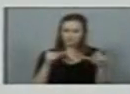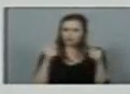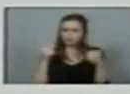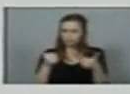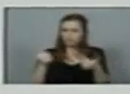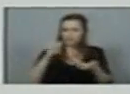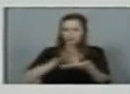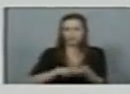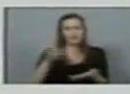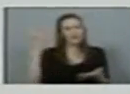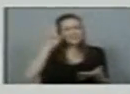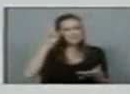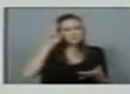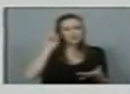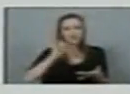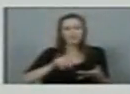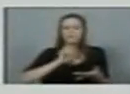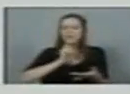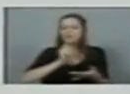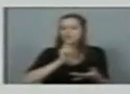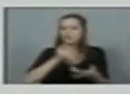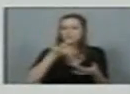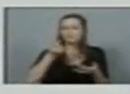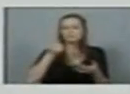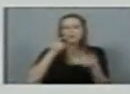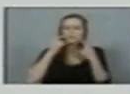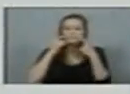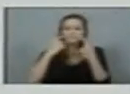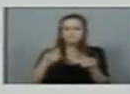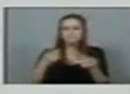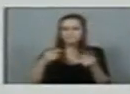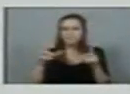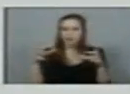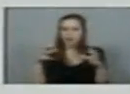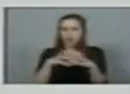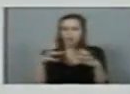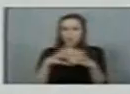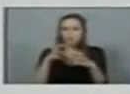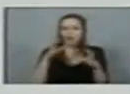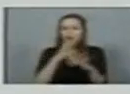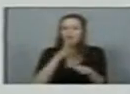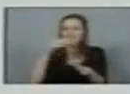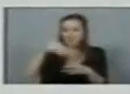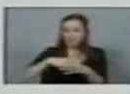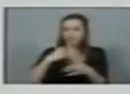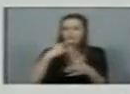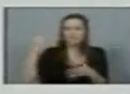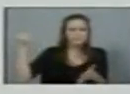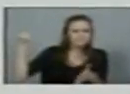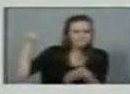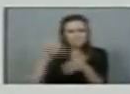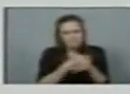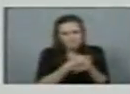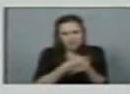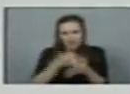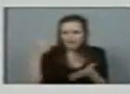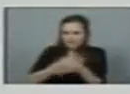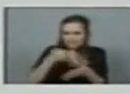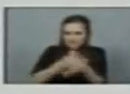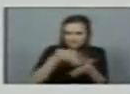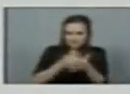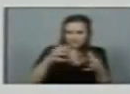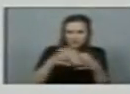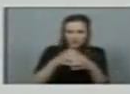respeto que tiene por el periodismo este hombre, este directivo de Clarín, número 2 de Clarín, que le está pegando a un periodista del diario Crítica,